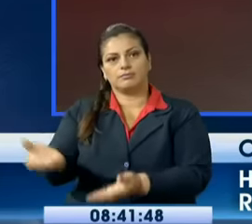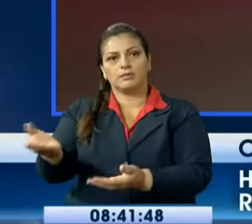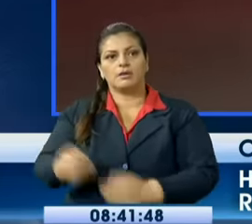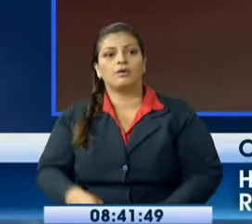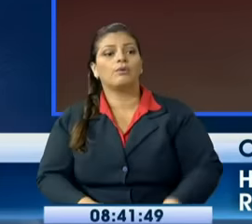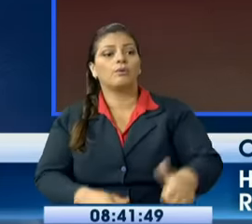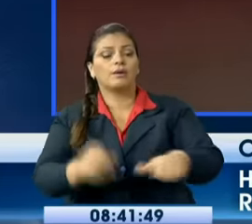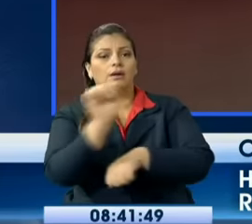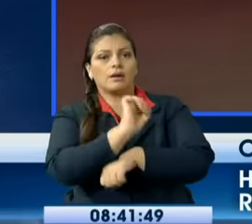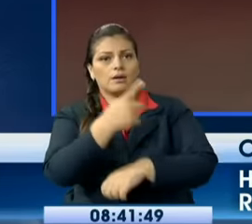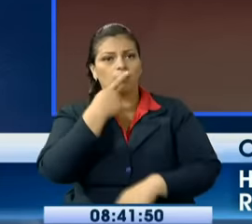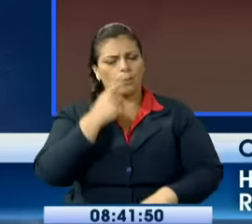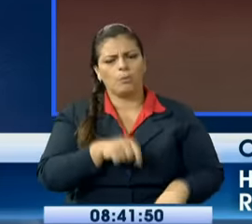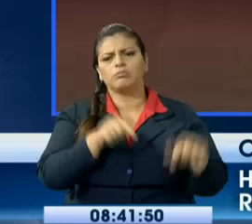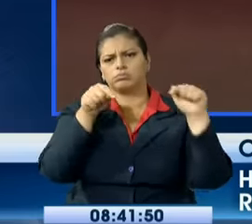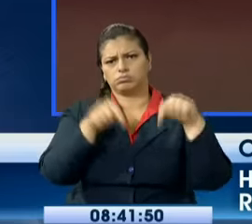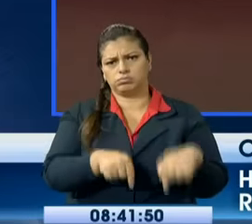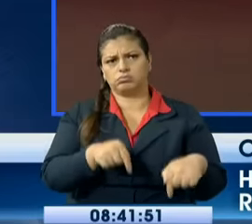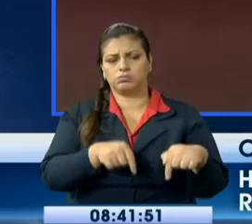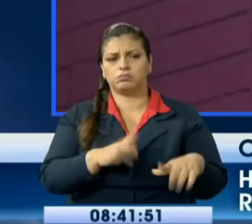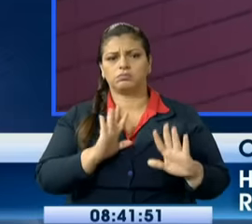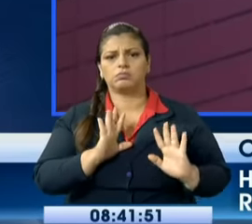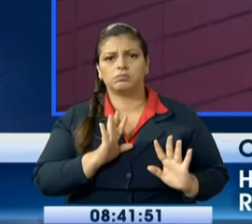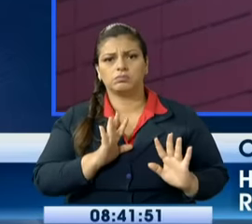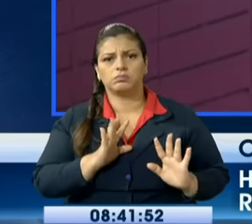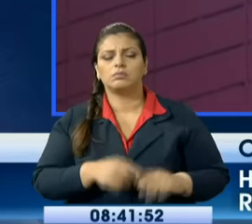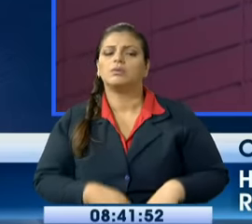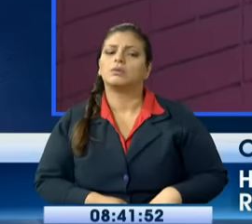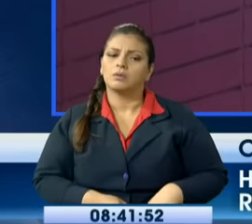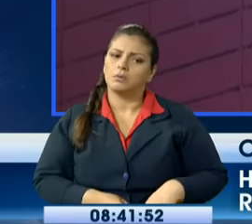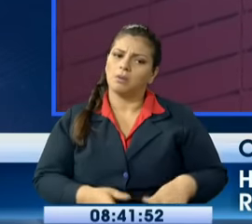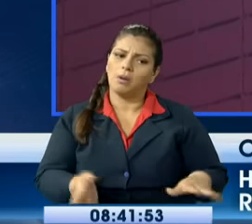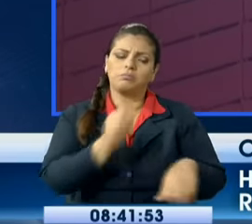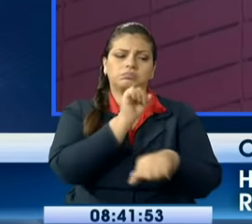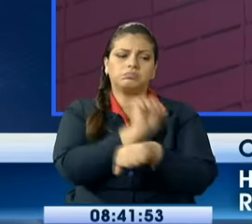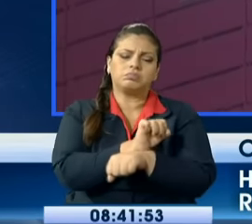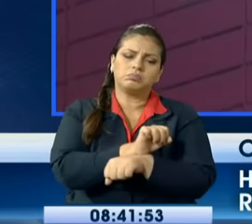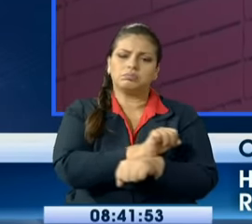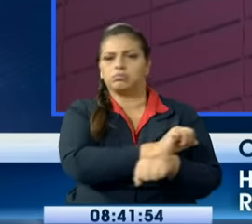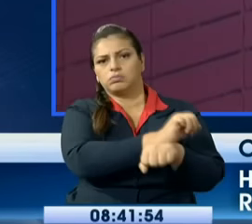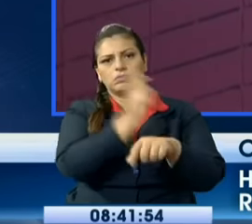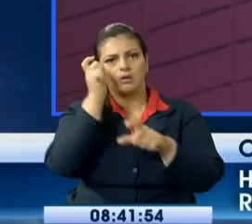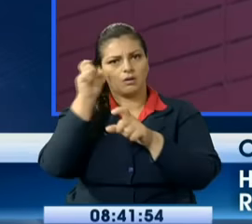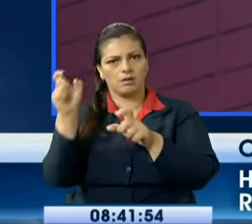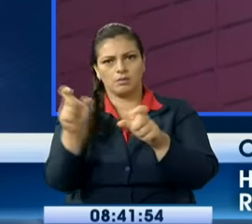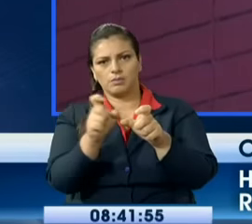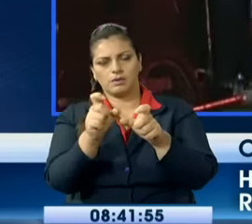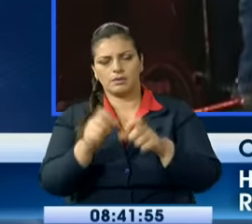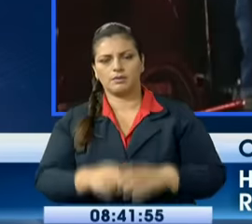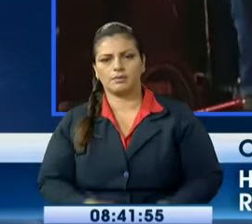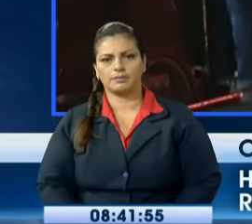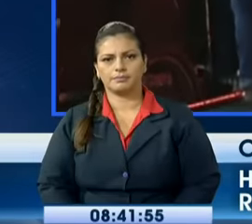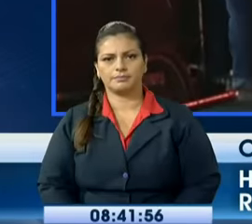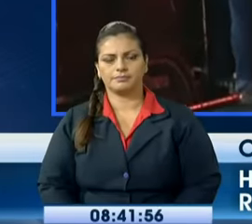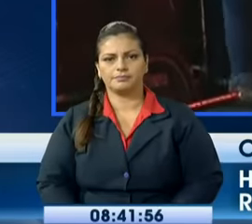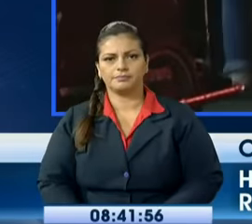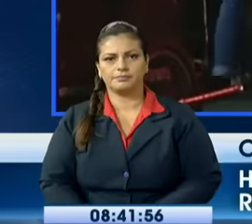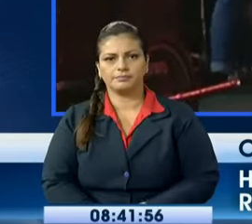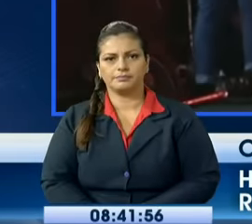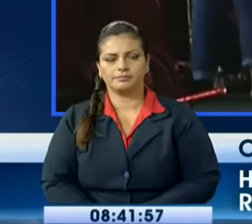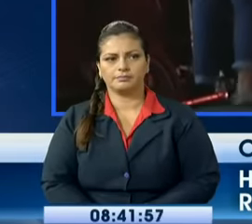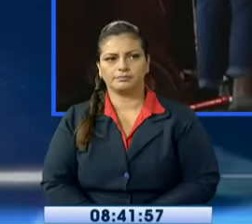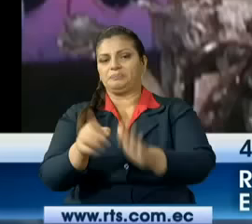otro vehículo, pues él se encuentra aquí. Posterior a eso, lo vamos a llevar en calidad de aprehendido a la fiscalía y pues con la ayuda de